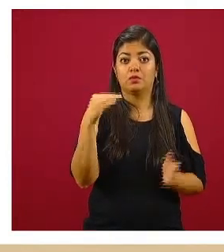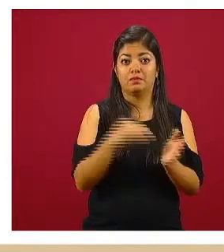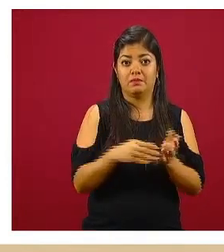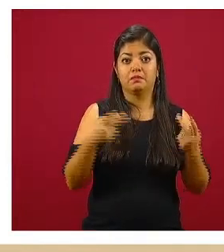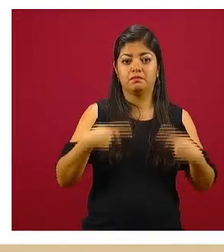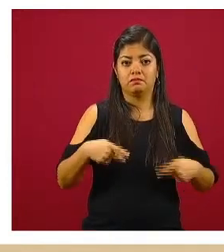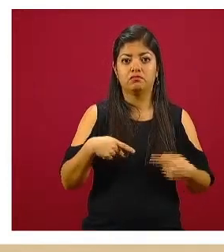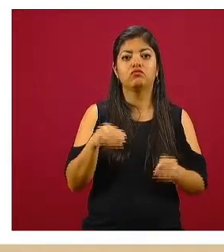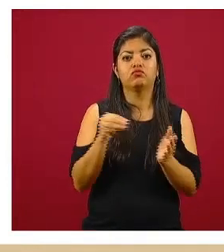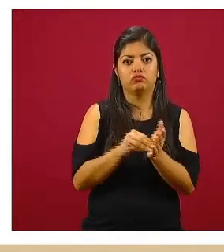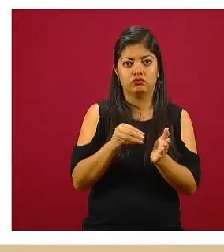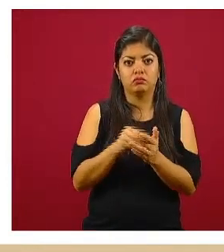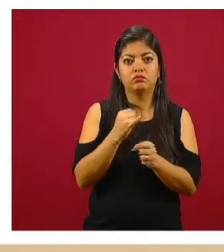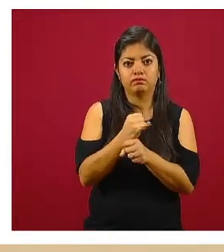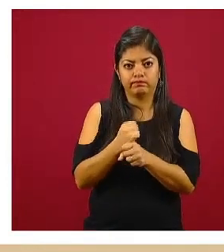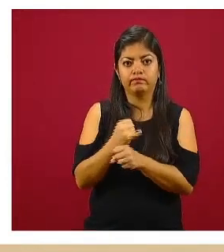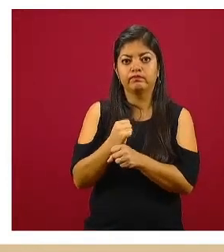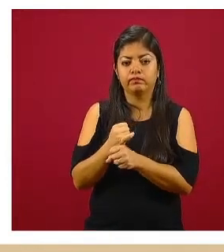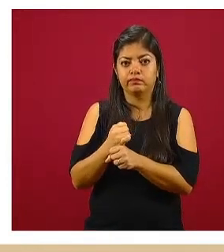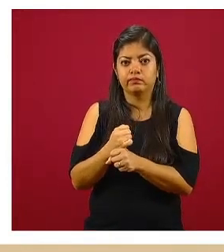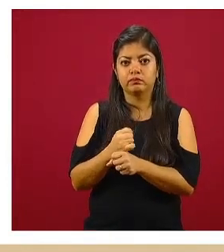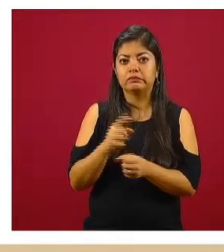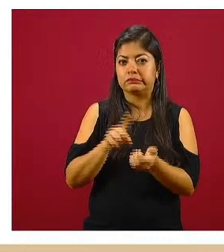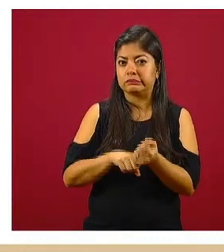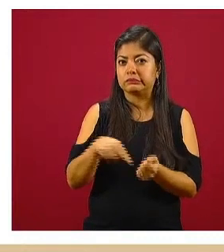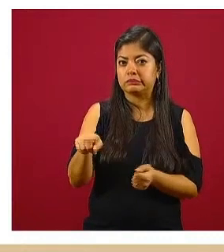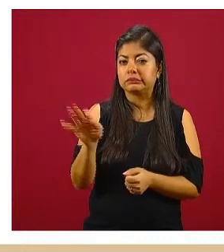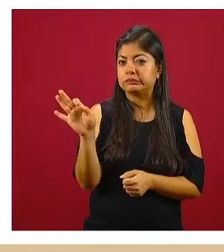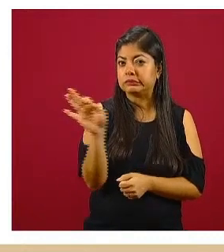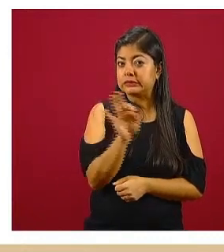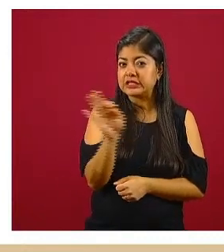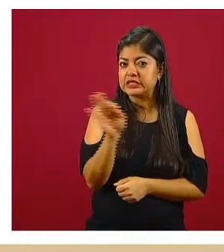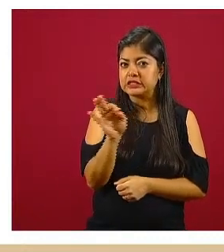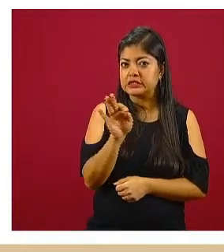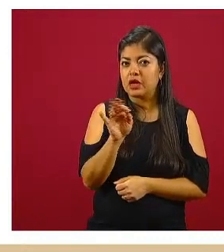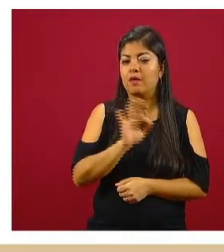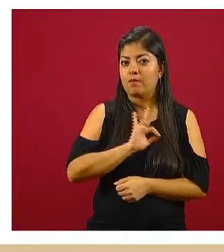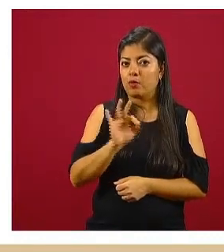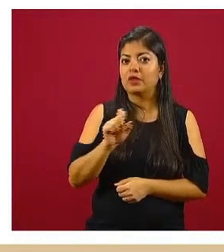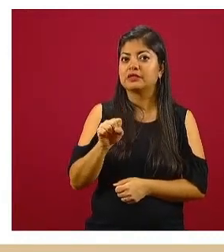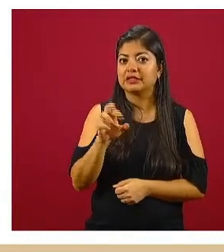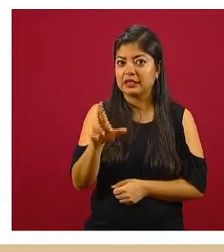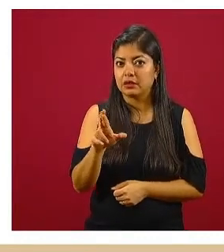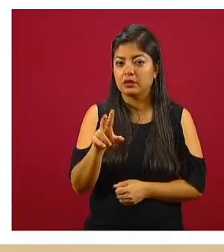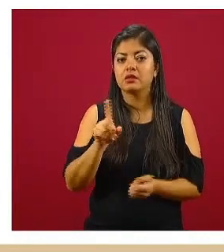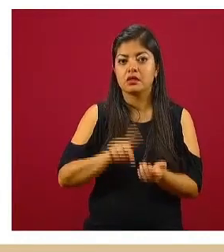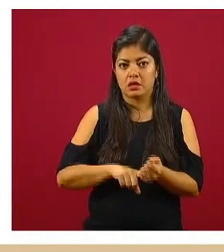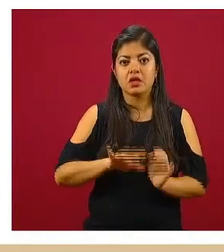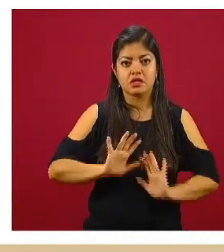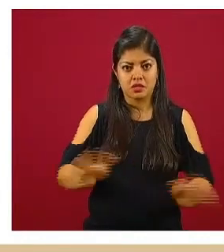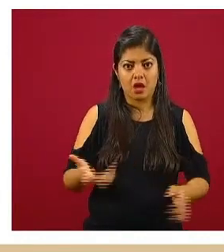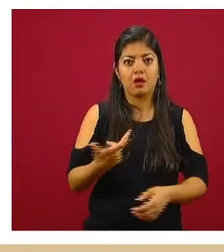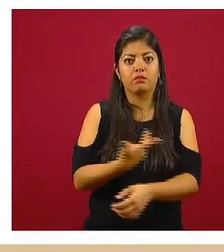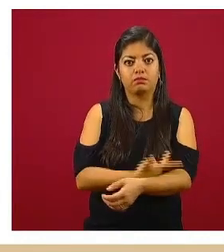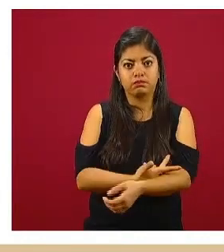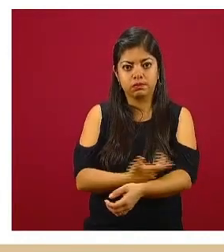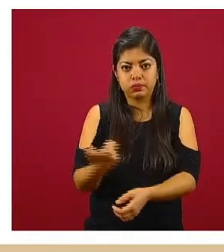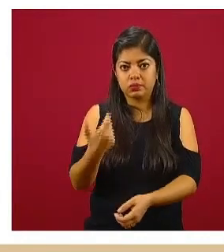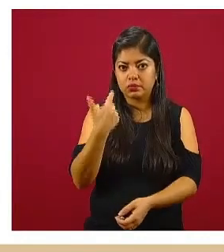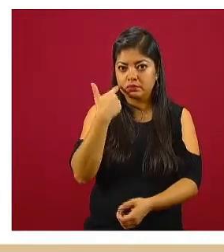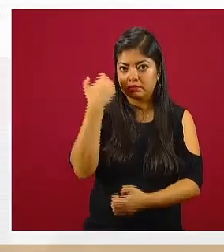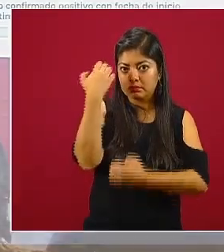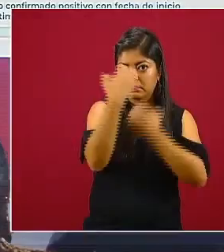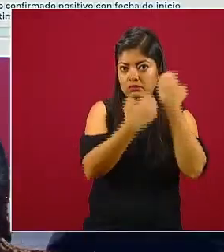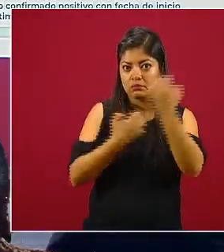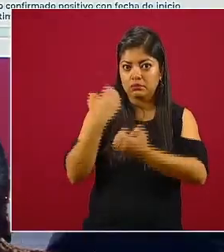han sido estudiadas, en su momento han sido reconocidas como casos sospechosos, se les han tomado muestras para diagnóstico por laboratorio